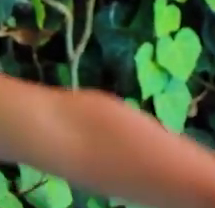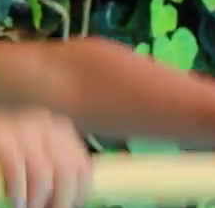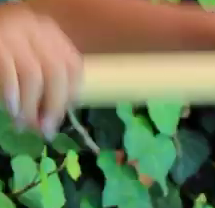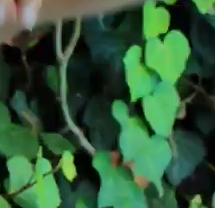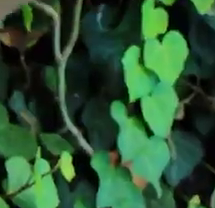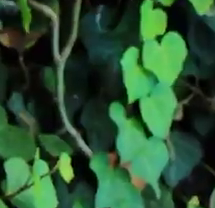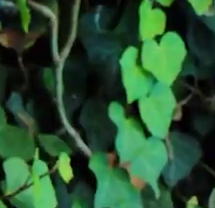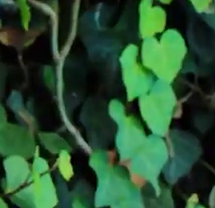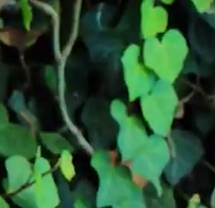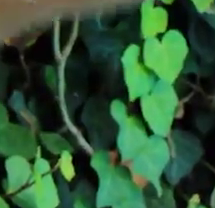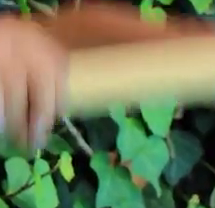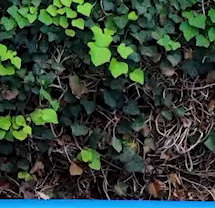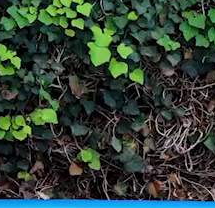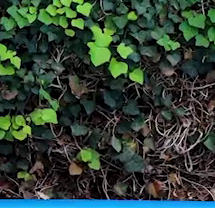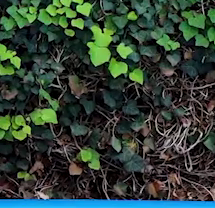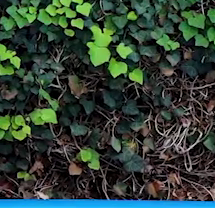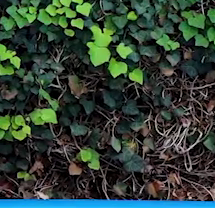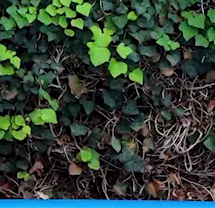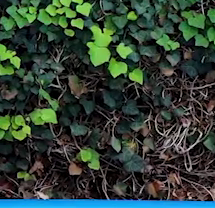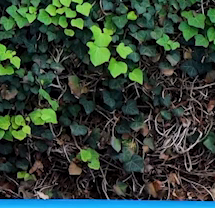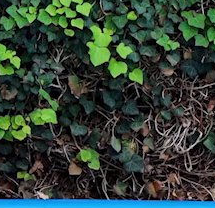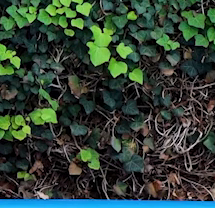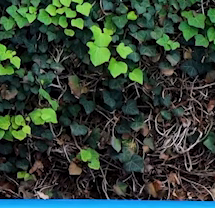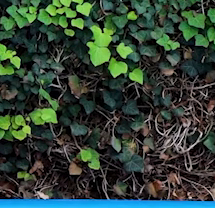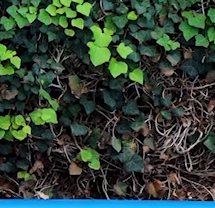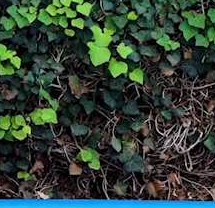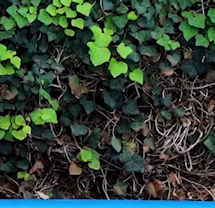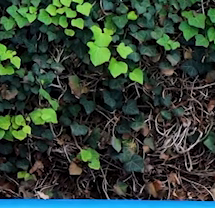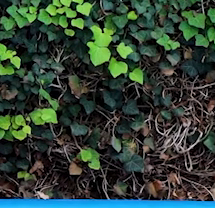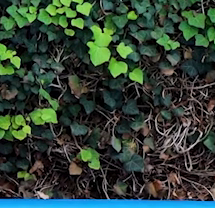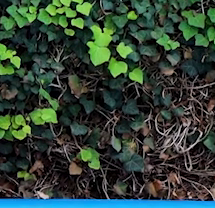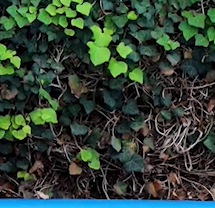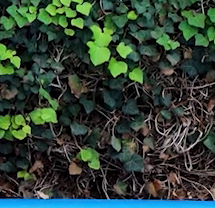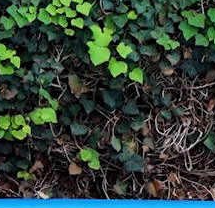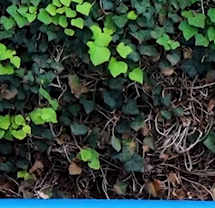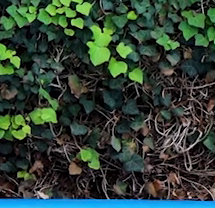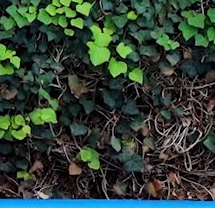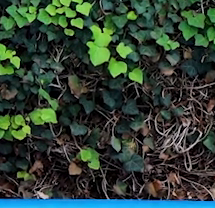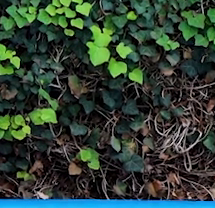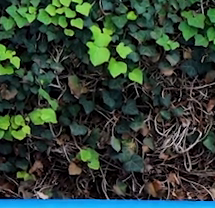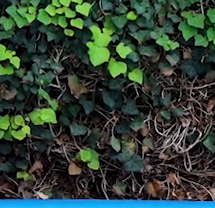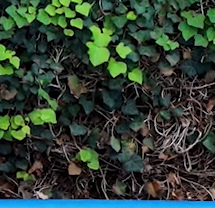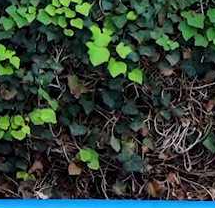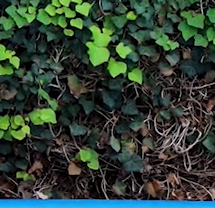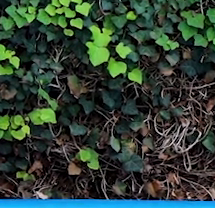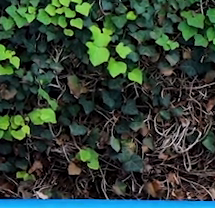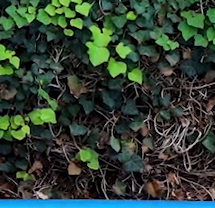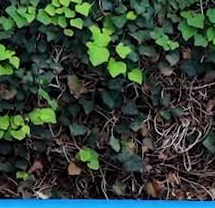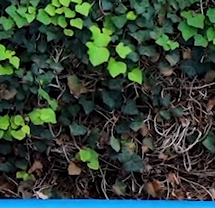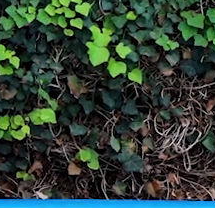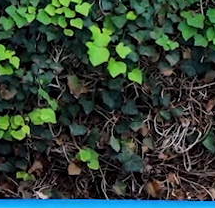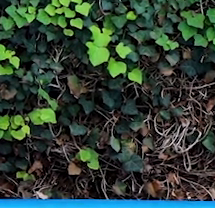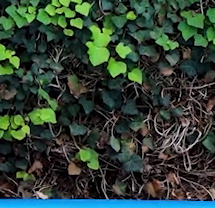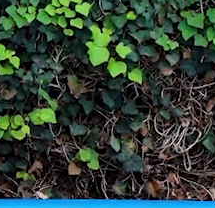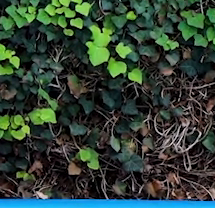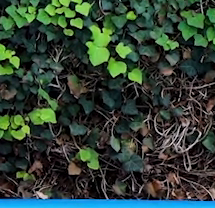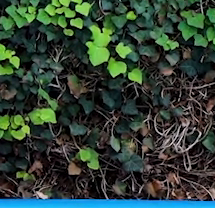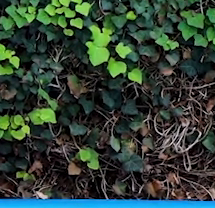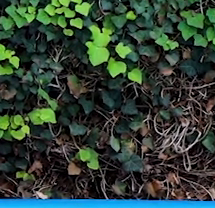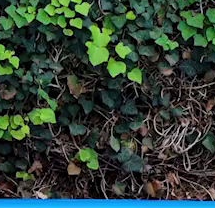estiramos bien los brazos espalda derecha 3 más